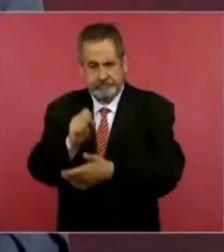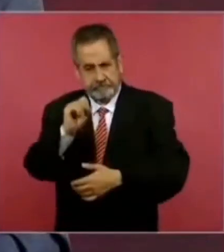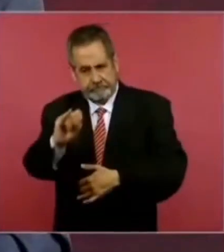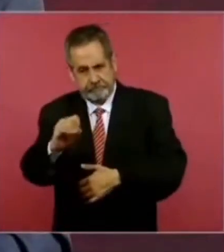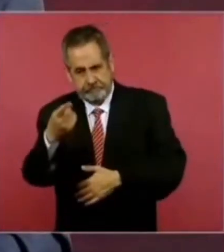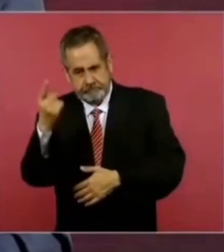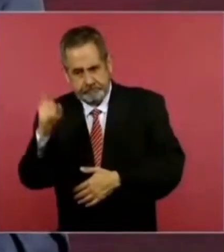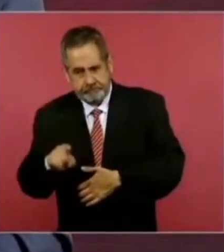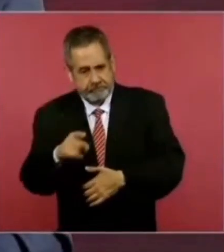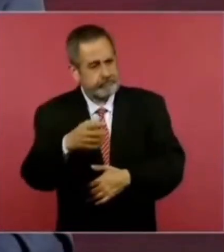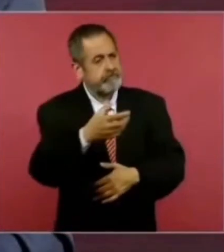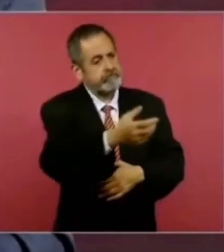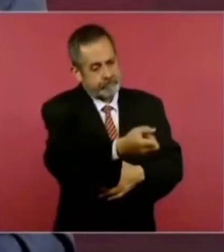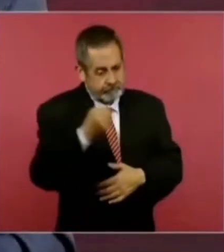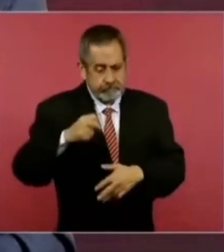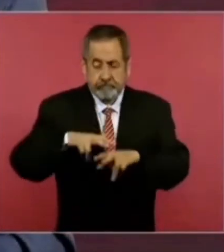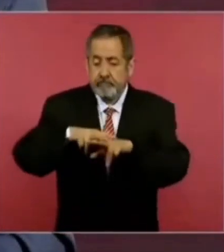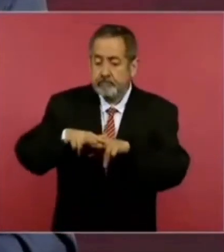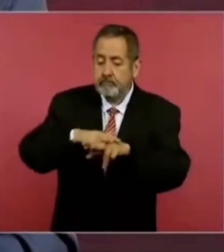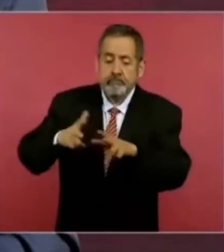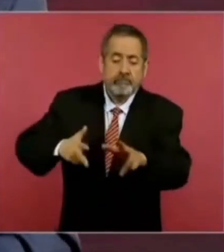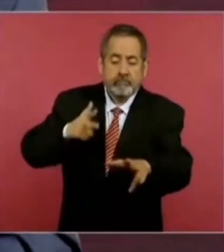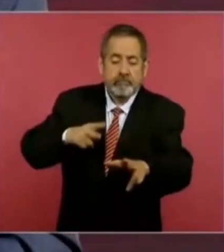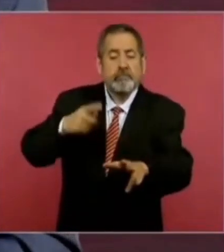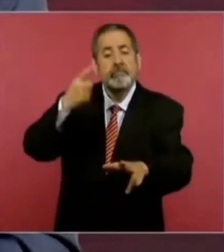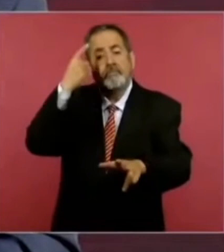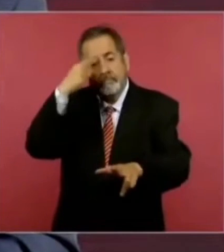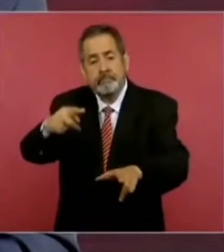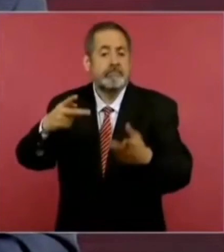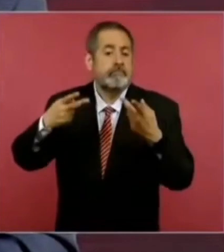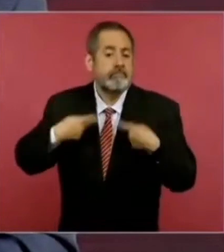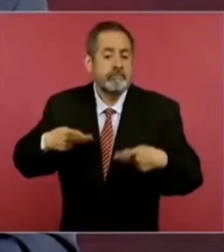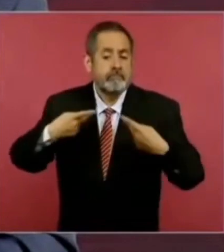para trenes de pasajeros.